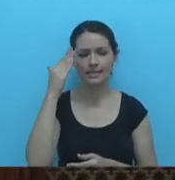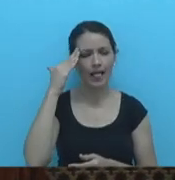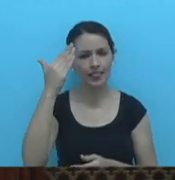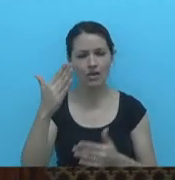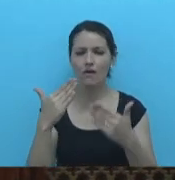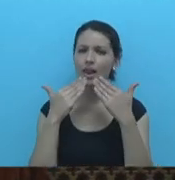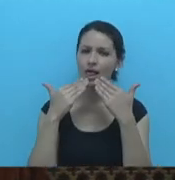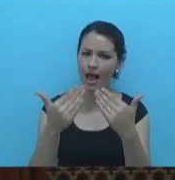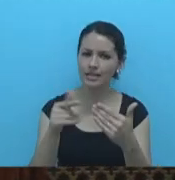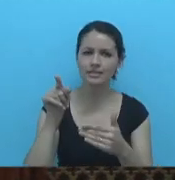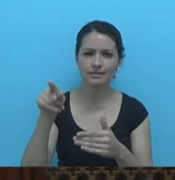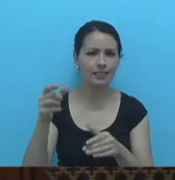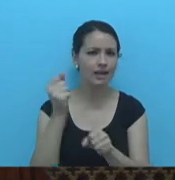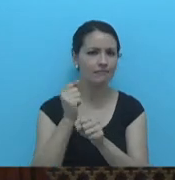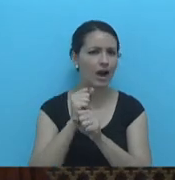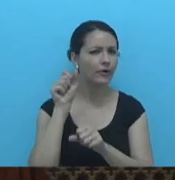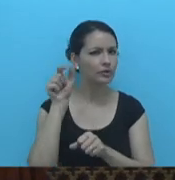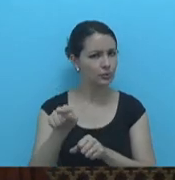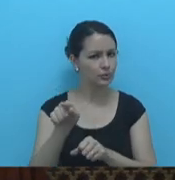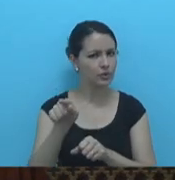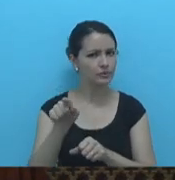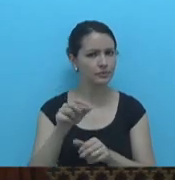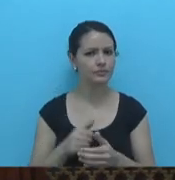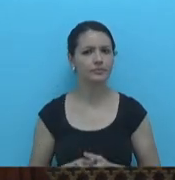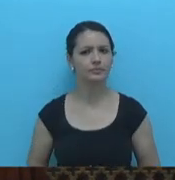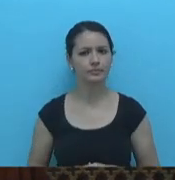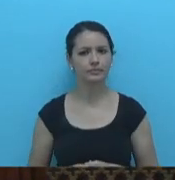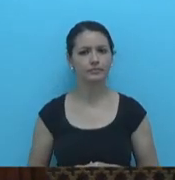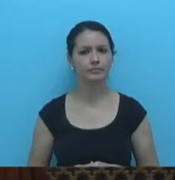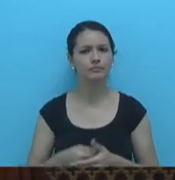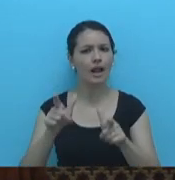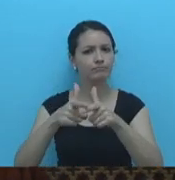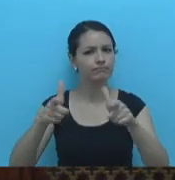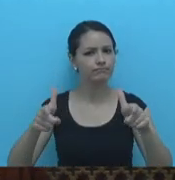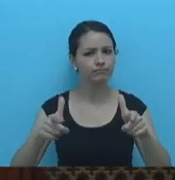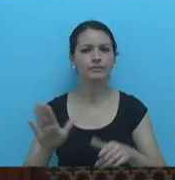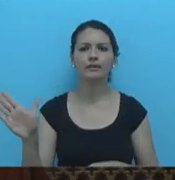el legado y trabajo que realizó para lograr el crecimiento de su comunidad y de otras